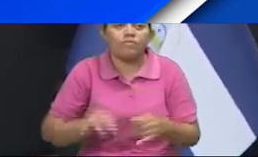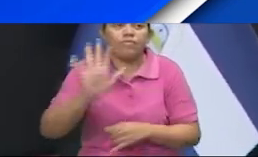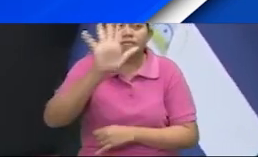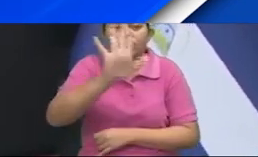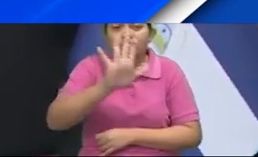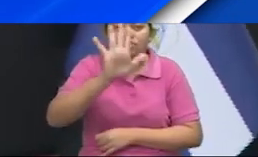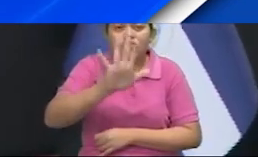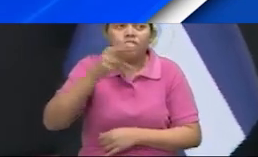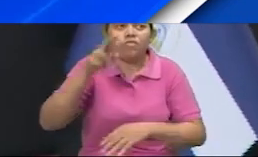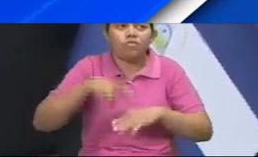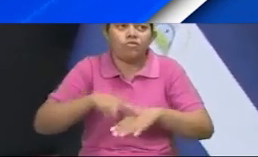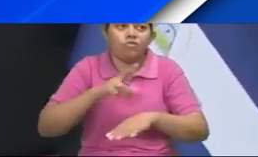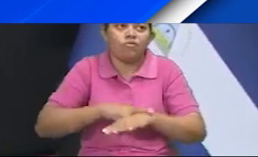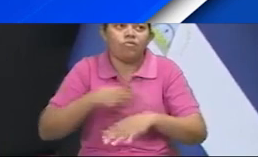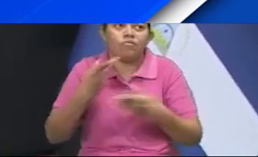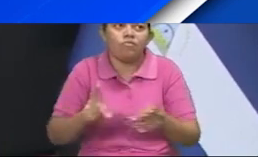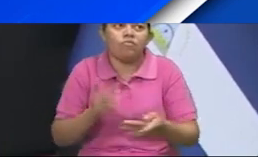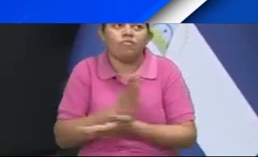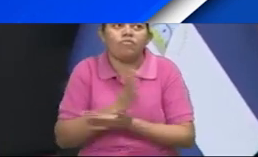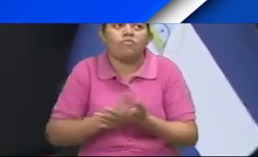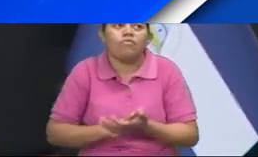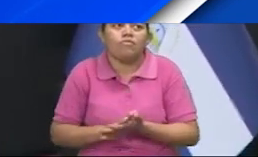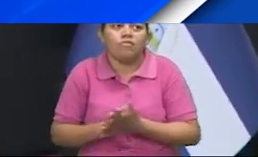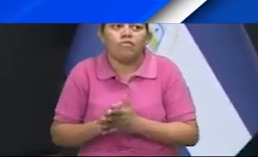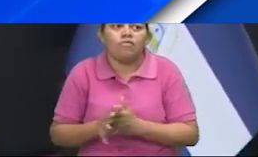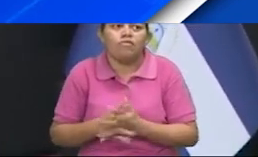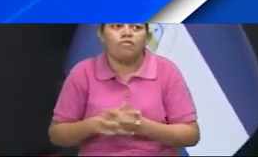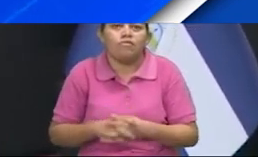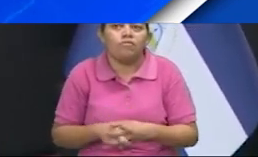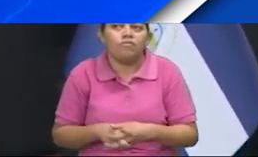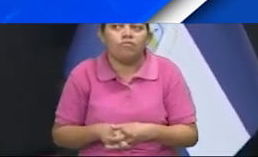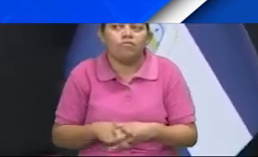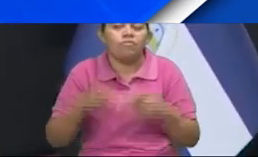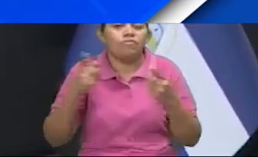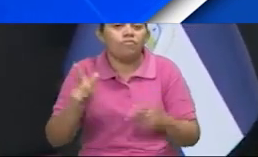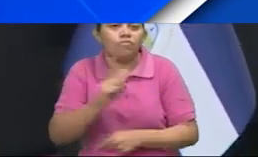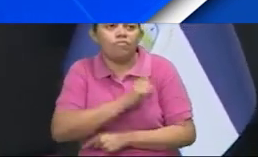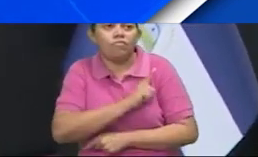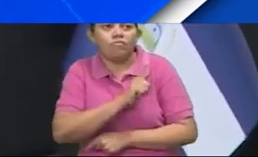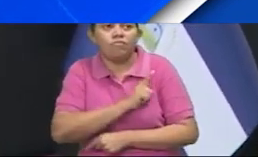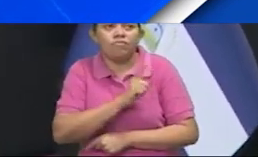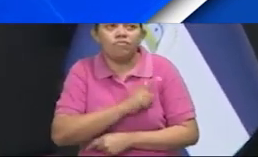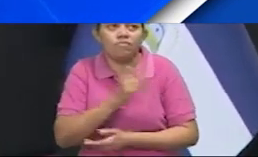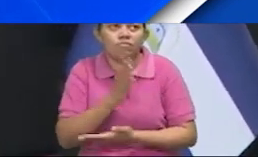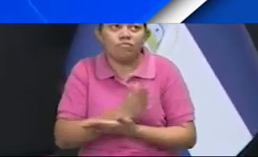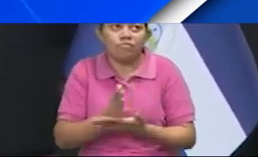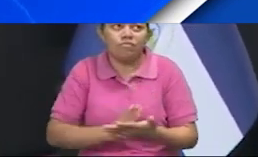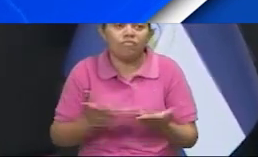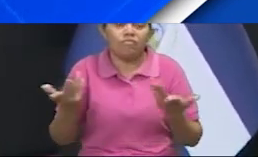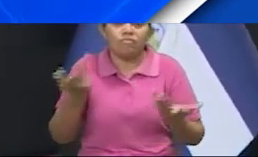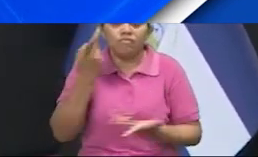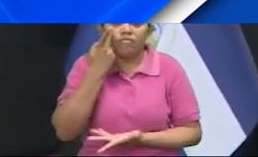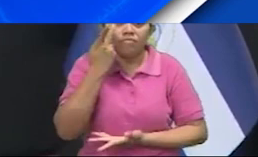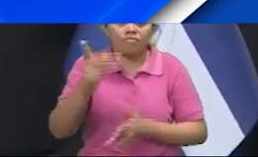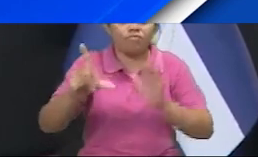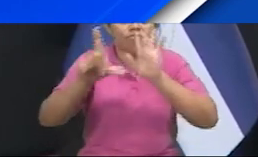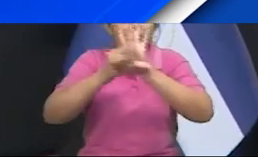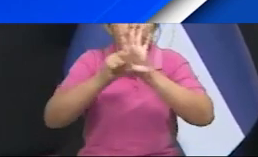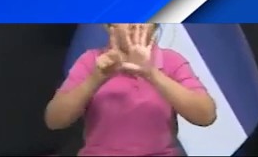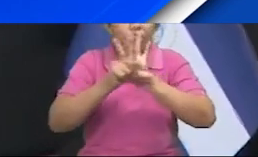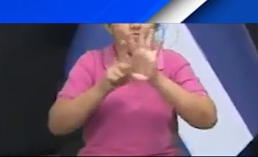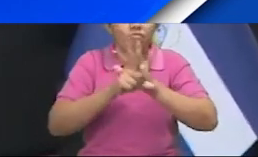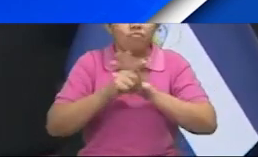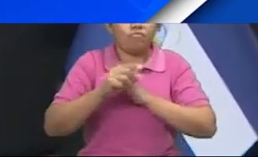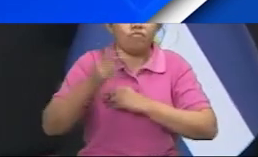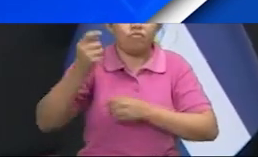5 son normas consolidadas que tienen que ver con la Ley Orgánica